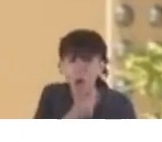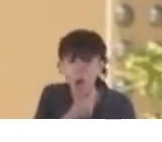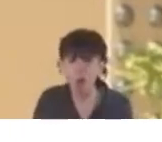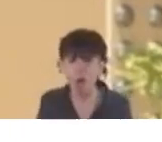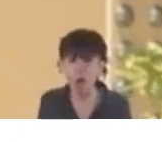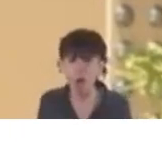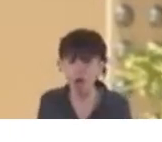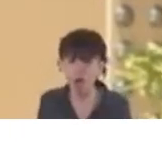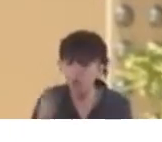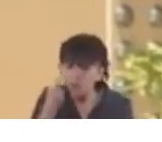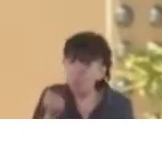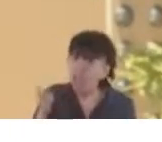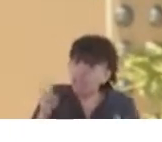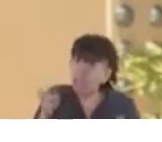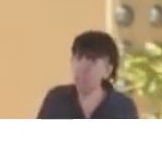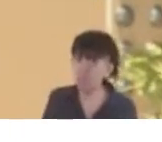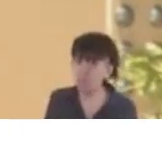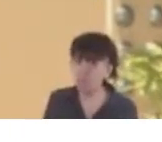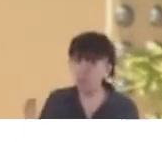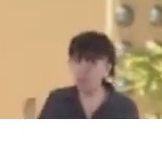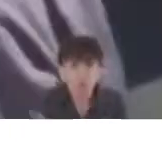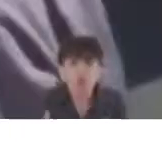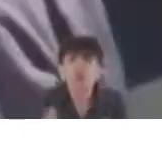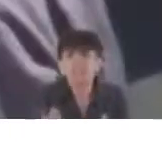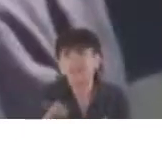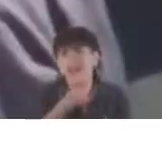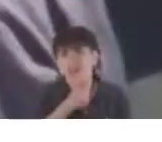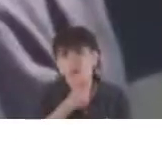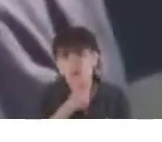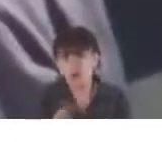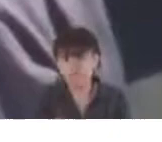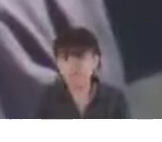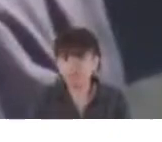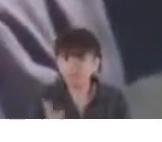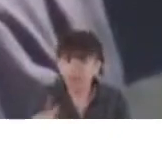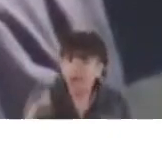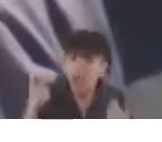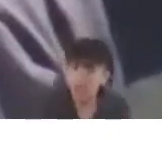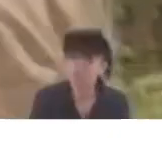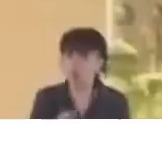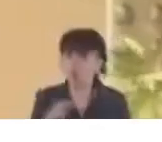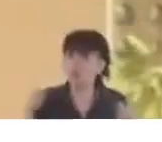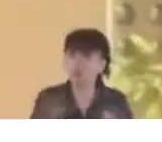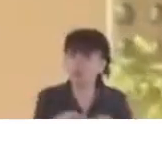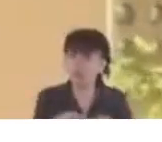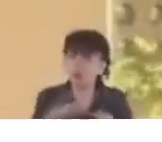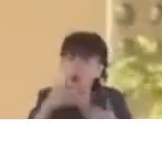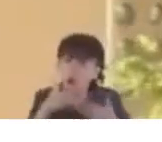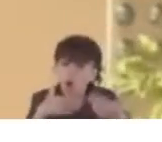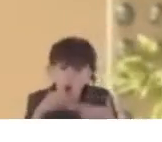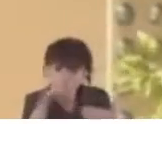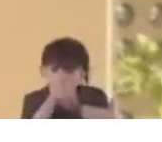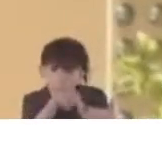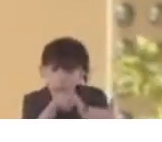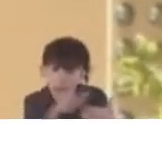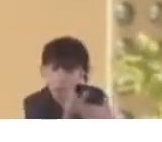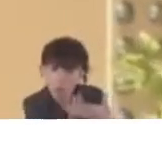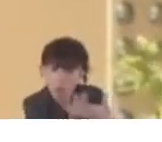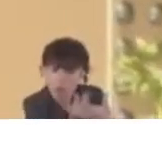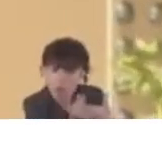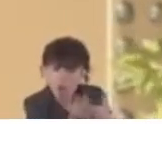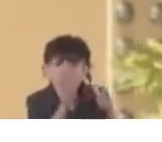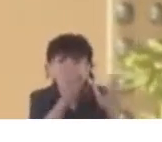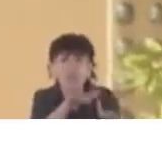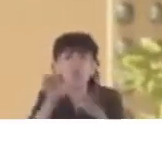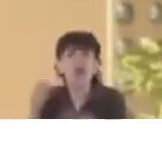impuesto, finalmente tampoco se eliminó. Digo, claro, tuvo una intención política, pero en definitiva para quienes pagan ese impuesto, una promesa que todavía